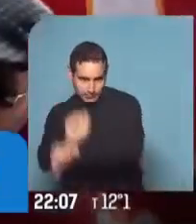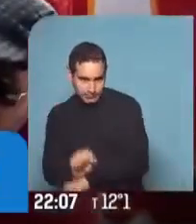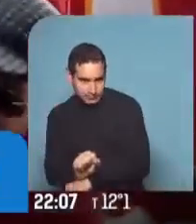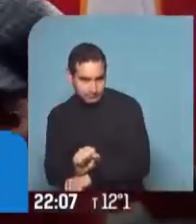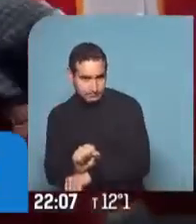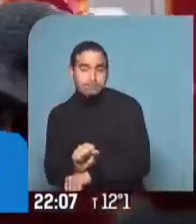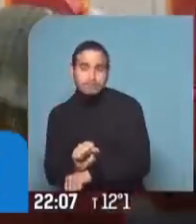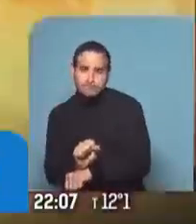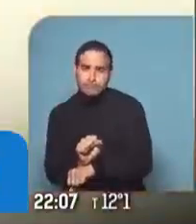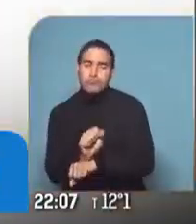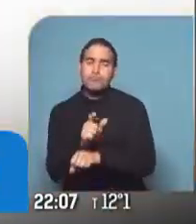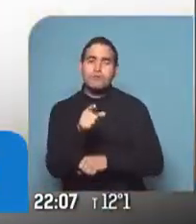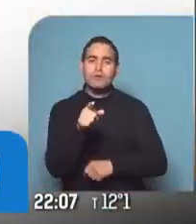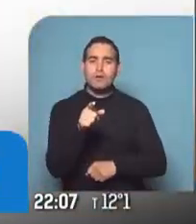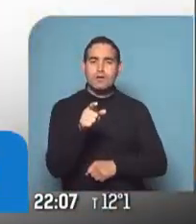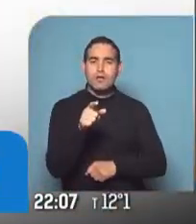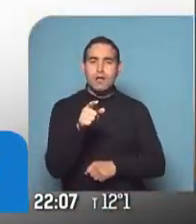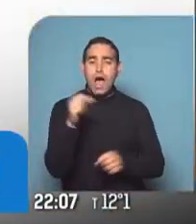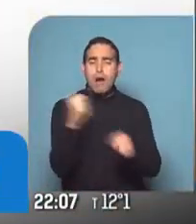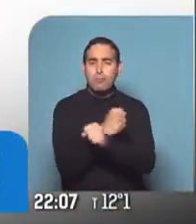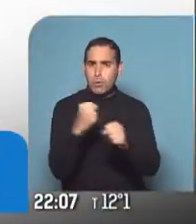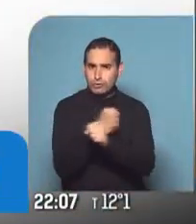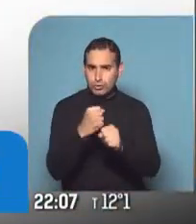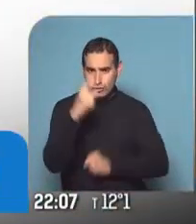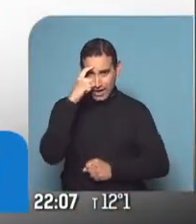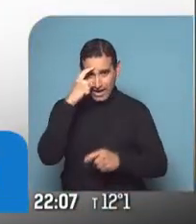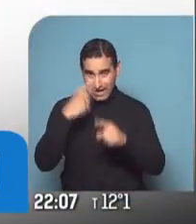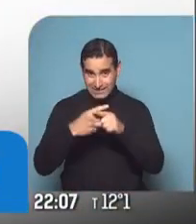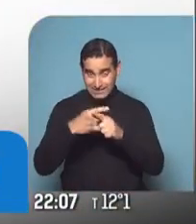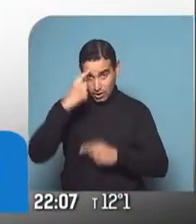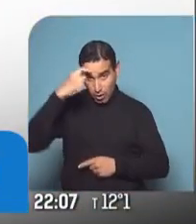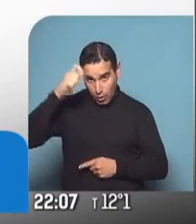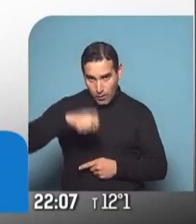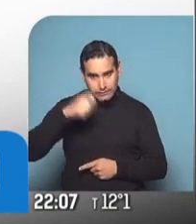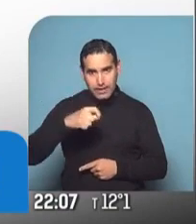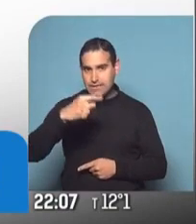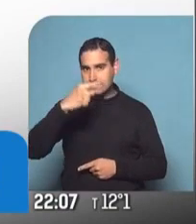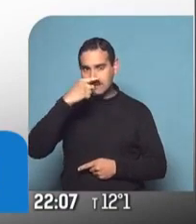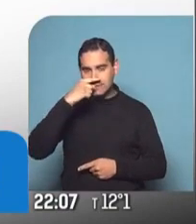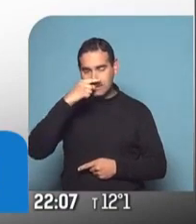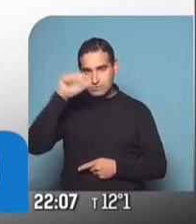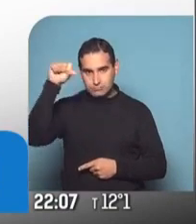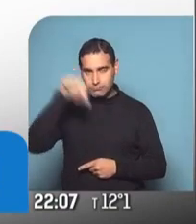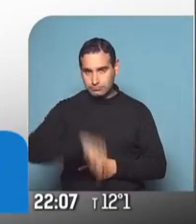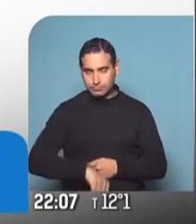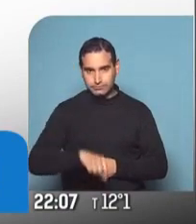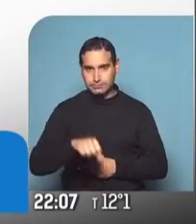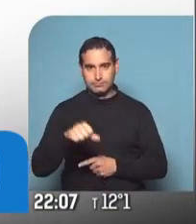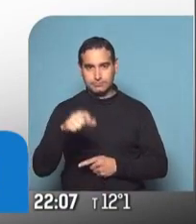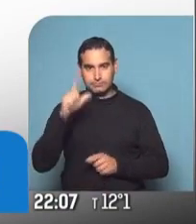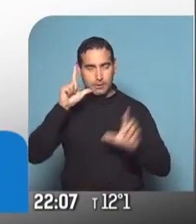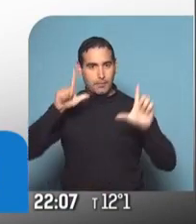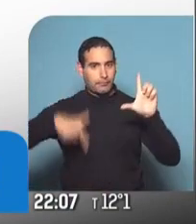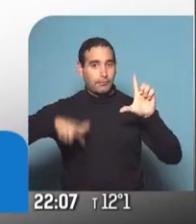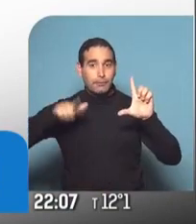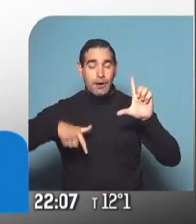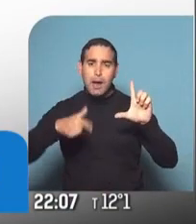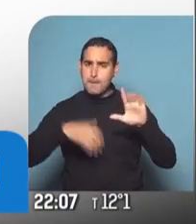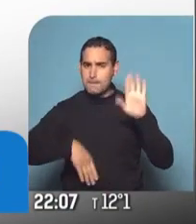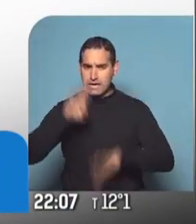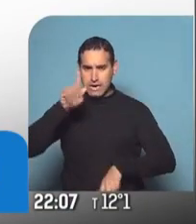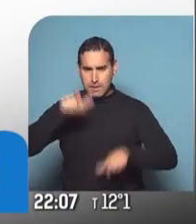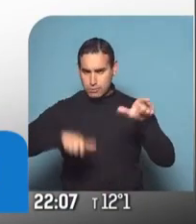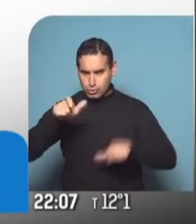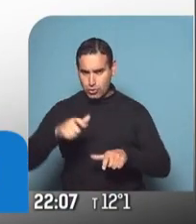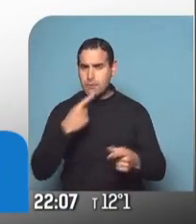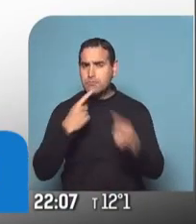De acuerdo a Datafolha, la aprobación del ex juez cayó un 7% en 3 meses, aunque la mayoría de las personas consultadas